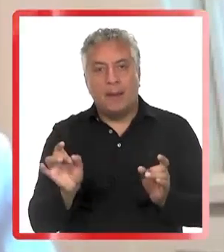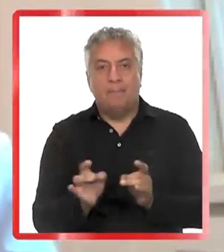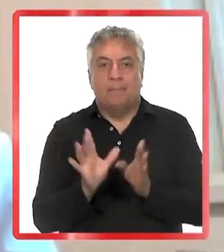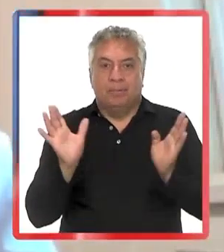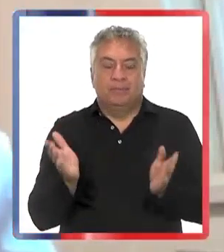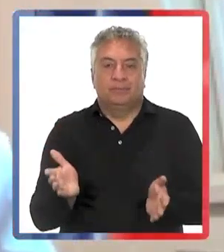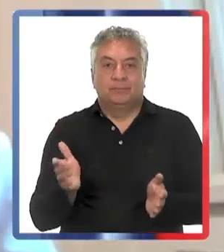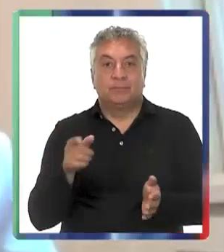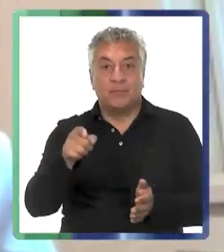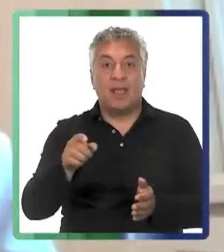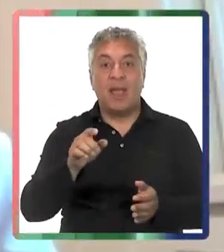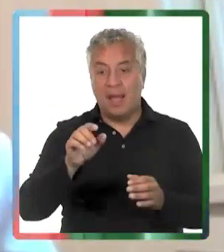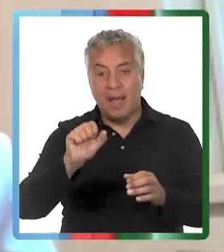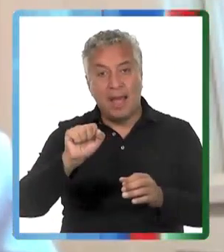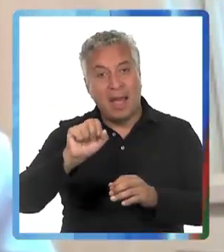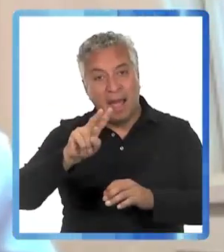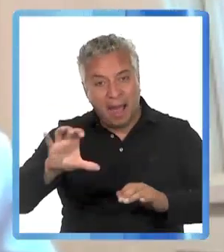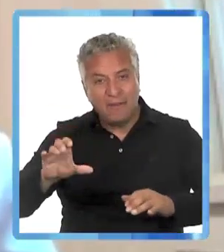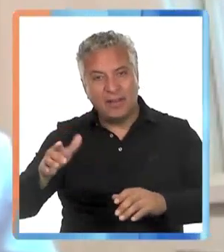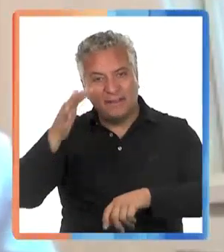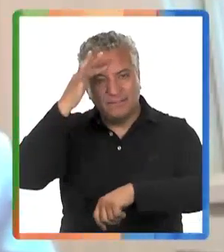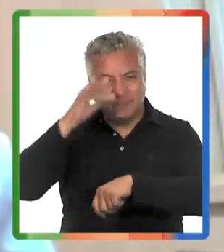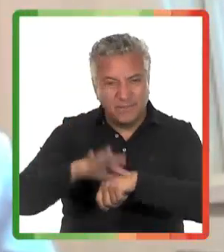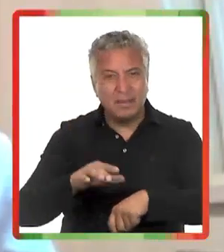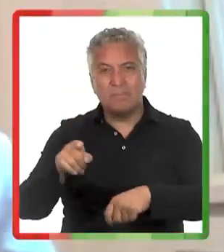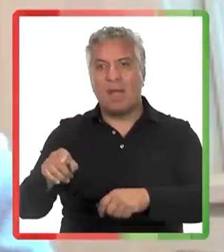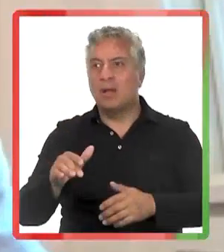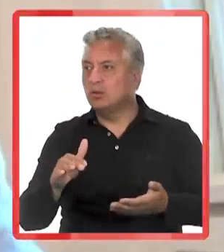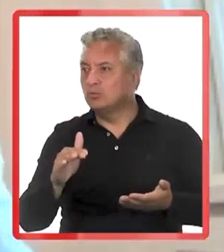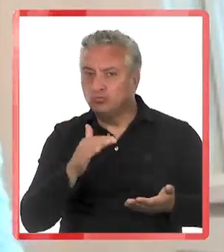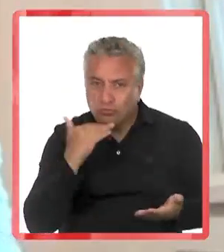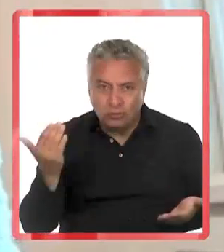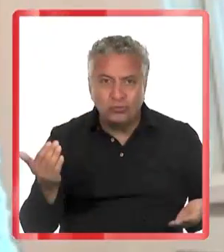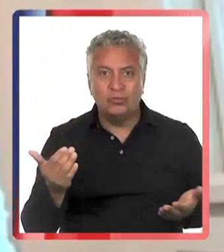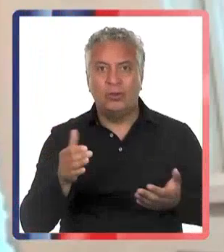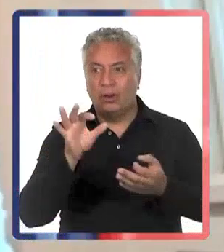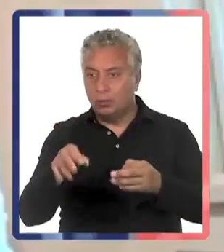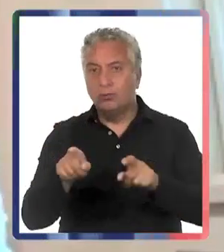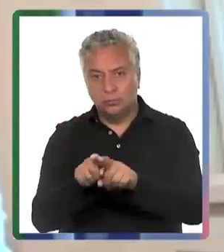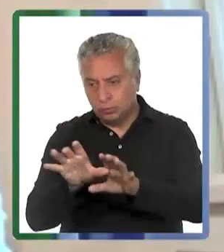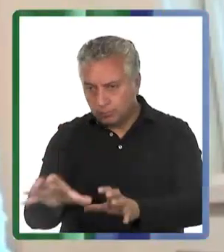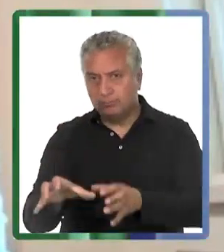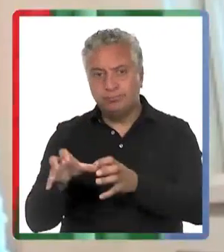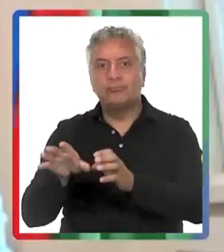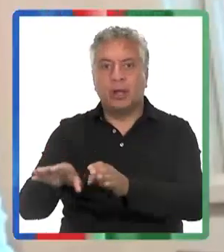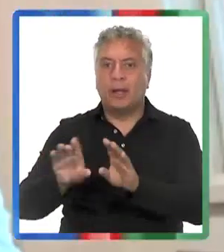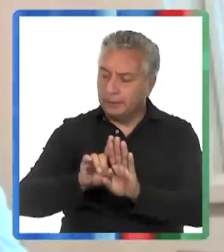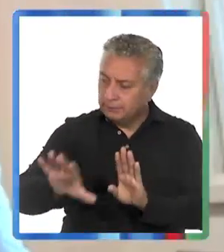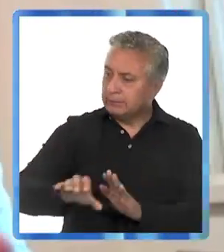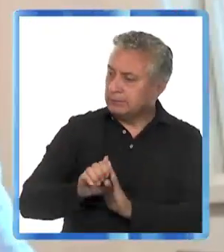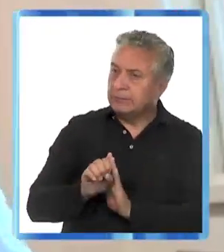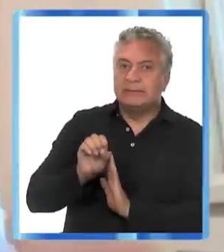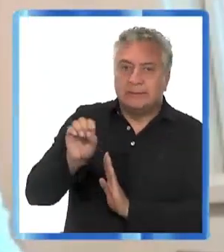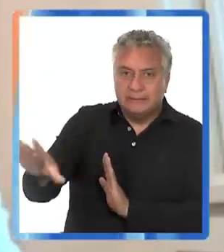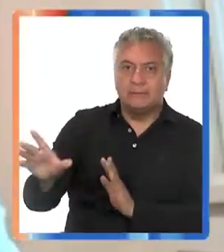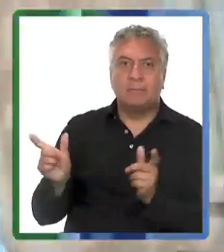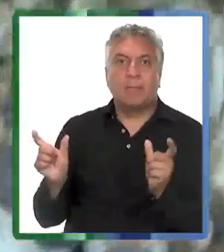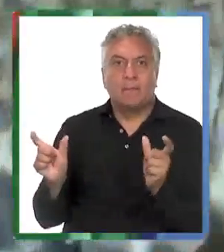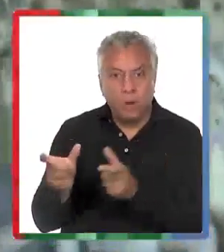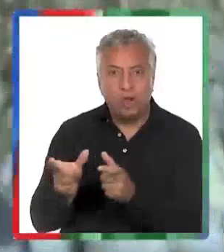contagiarse. Y por supuesto, si alguna ave se enferma o fallece, aislarla, digamos, dejarla en algún lugar,